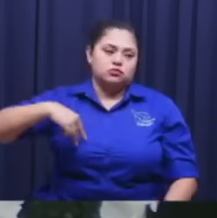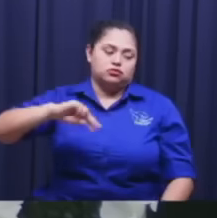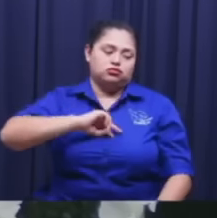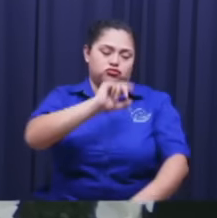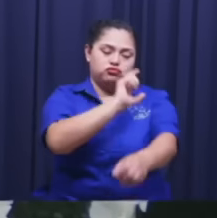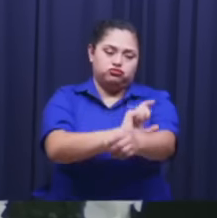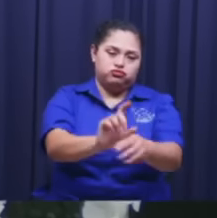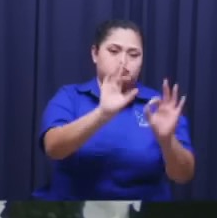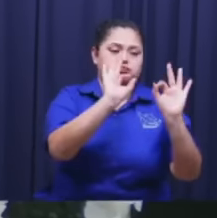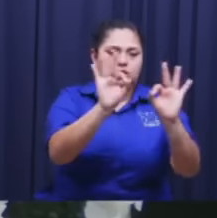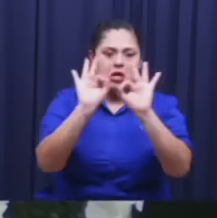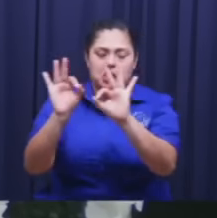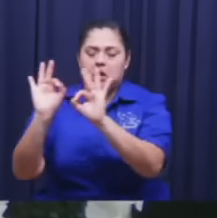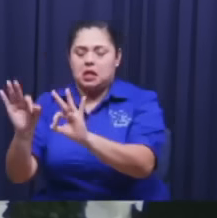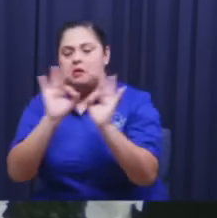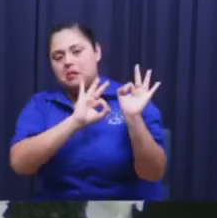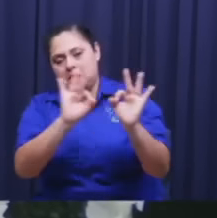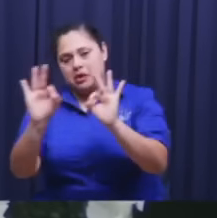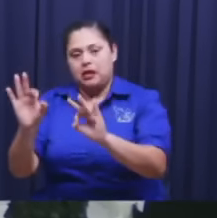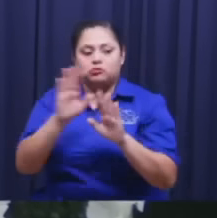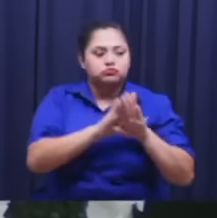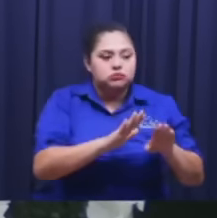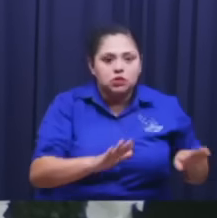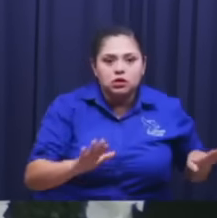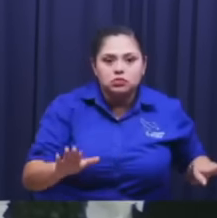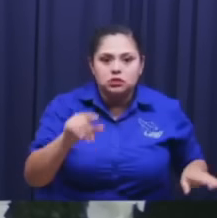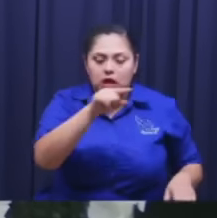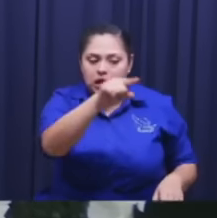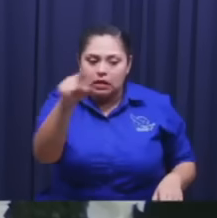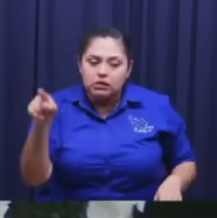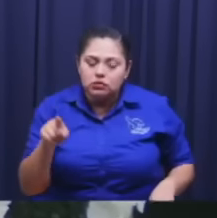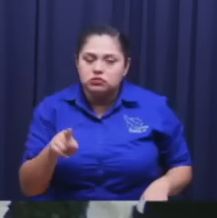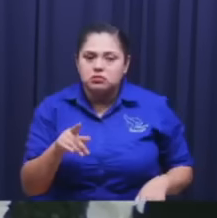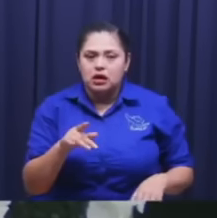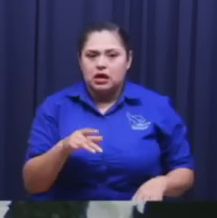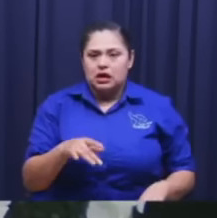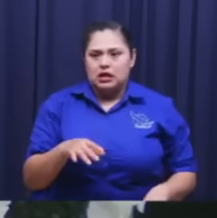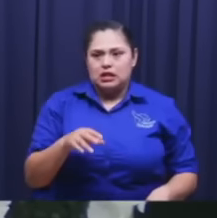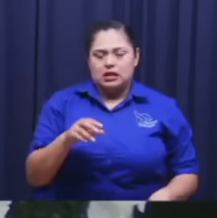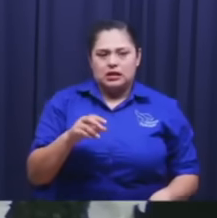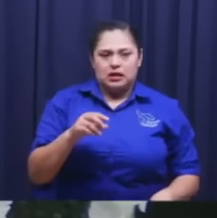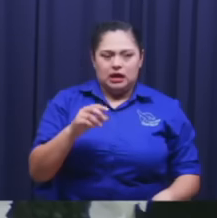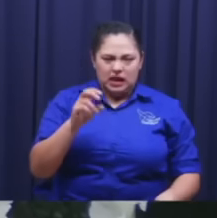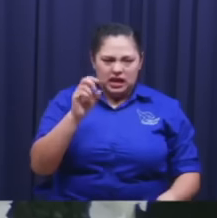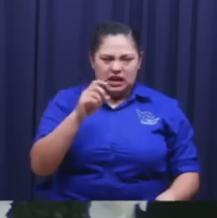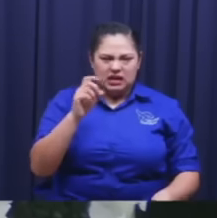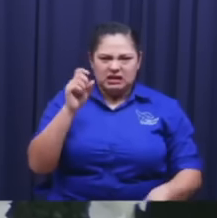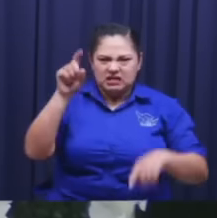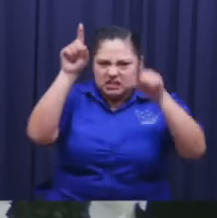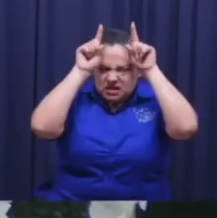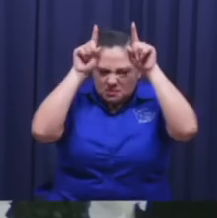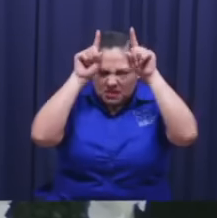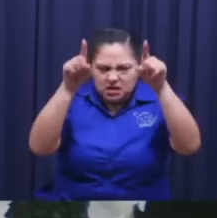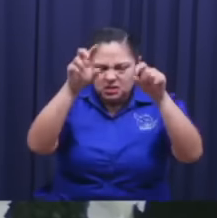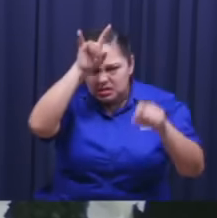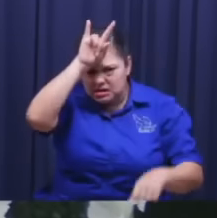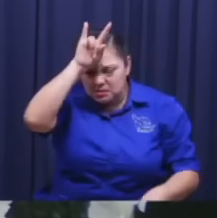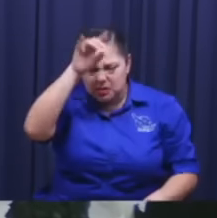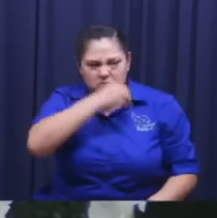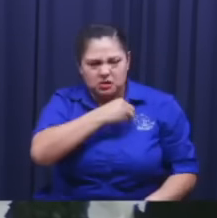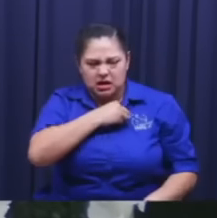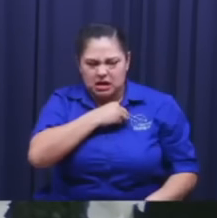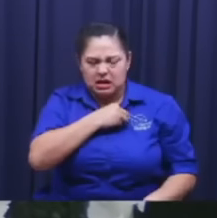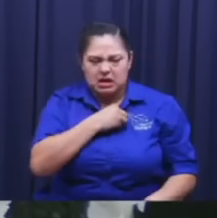predicando y predicarle a los niños, que son las víctimas que están más a tiro del enemigo ahorita, los jóvenes,